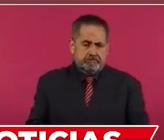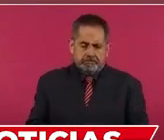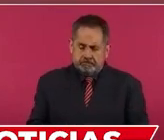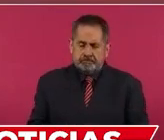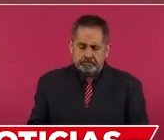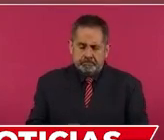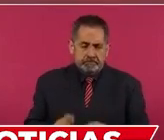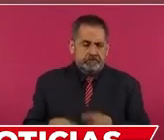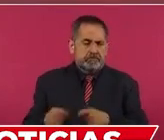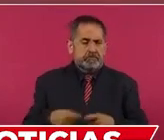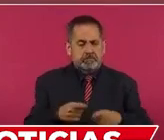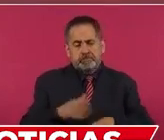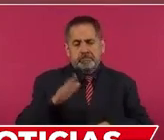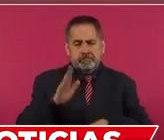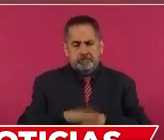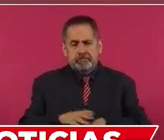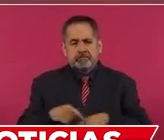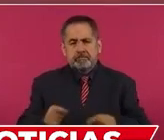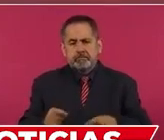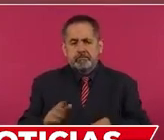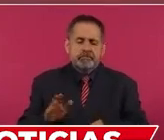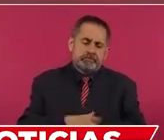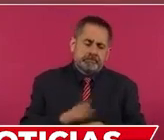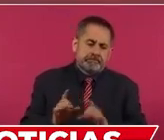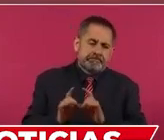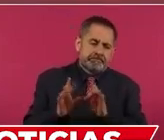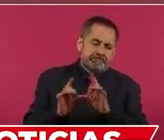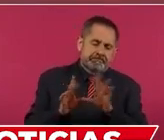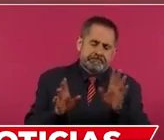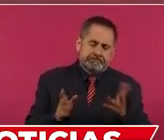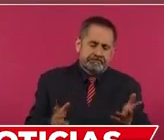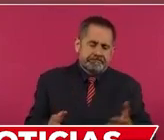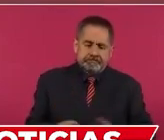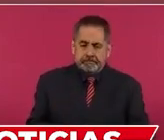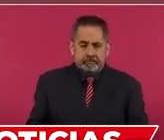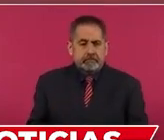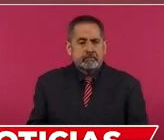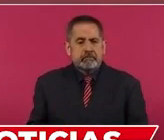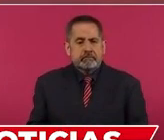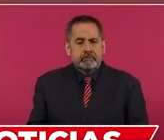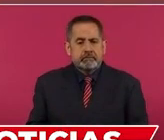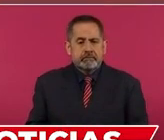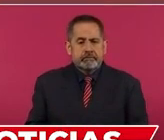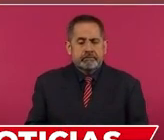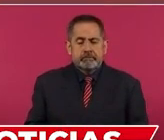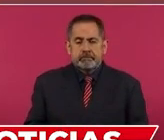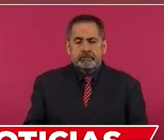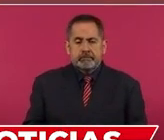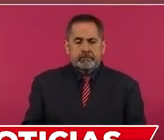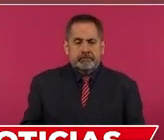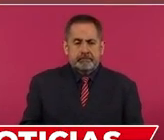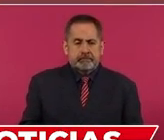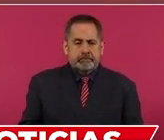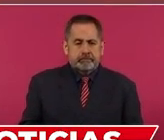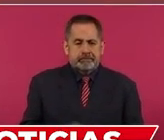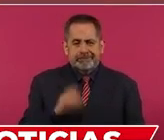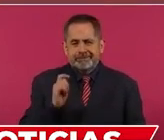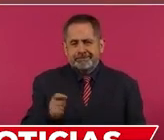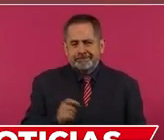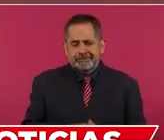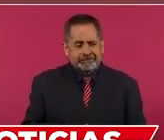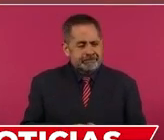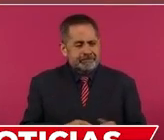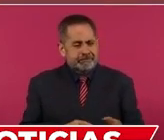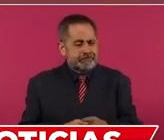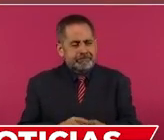hace casi un mes. El país informó que lo ha hecho con un discurso sutil, puesto que dijo que se rescataría o se recuperarían los cuerpos. El pasado